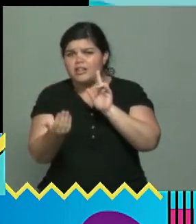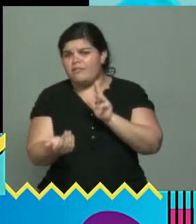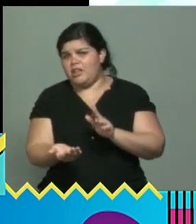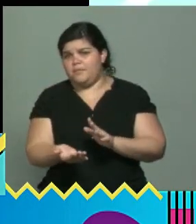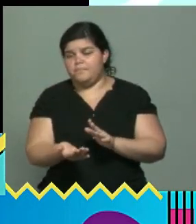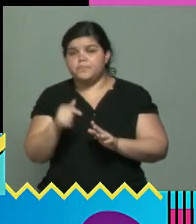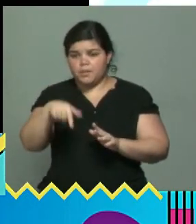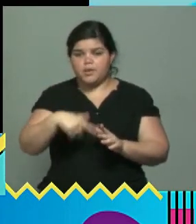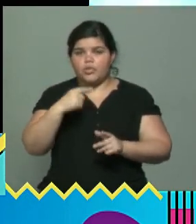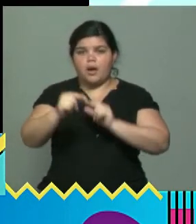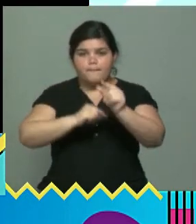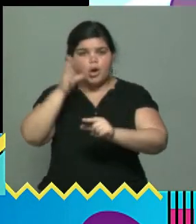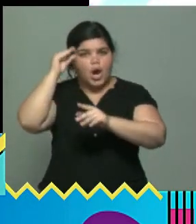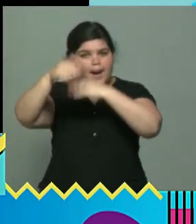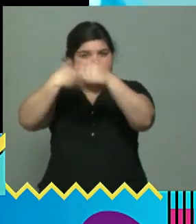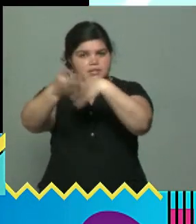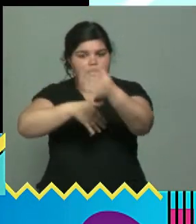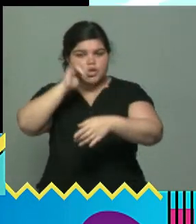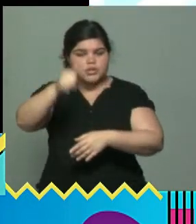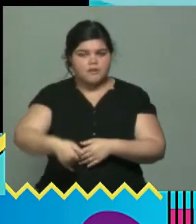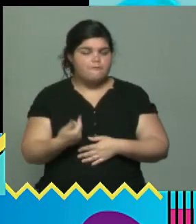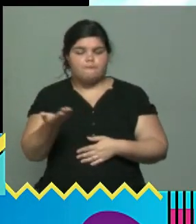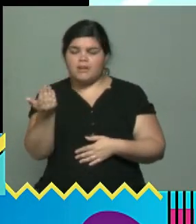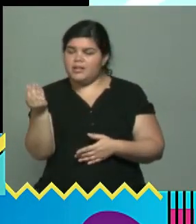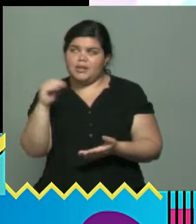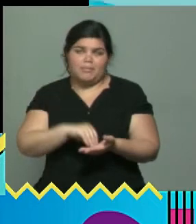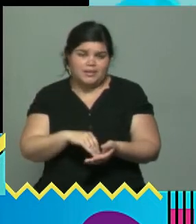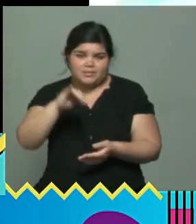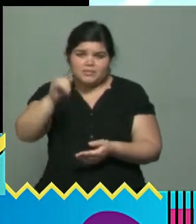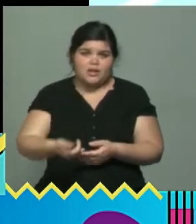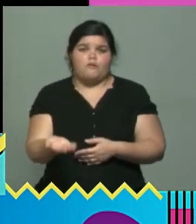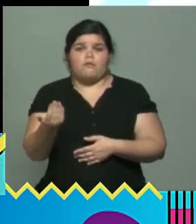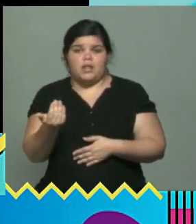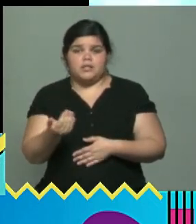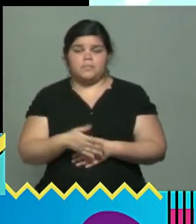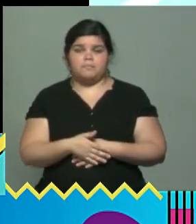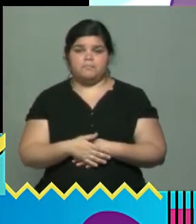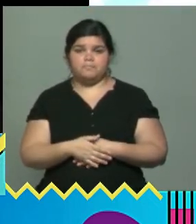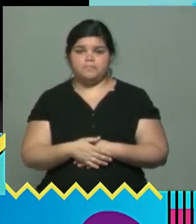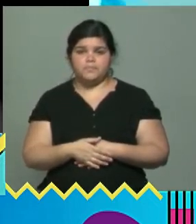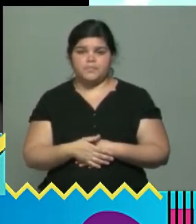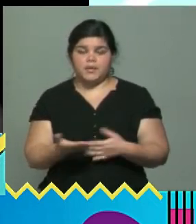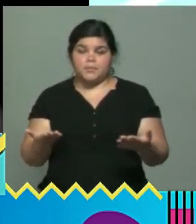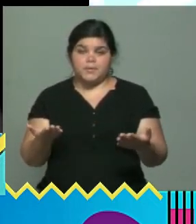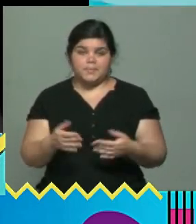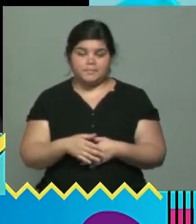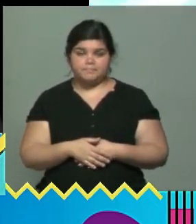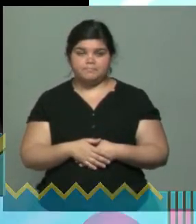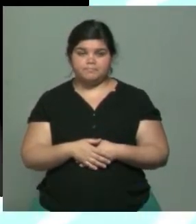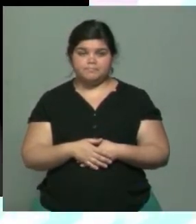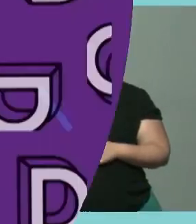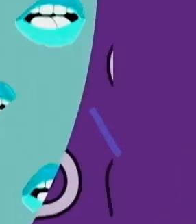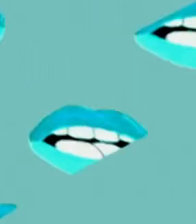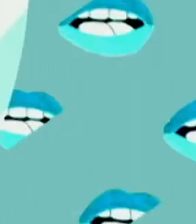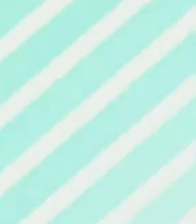ha capacitado, creo que falta muchísimo más para capacitar, ¿sí? Pero bueno, se está tratando de ir, digamos, en...